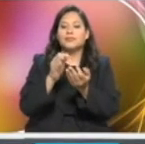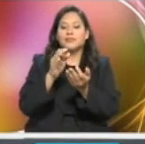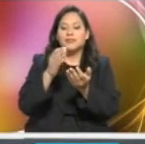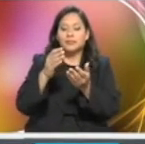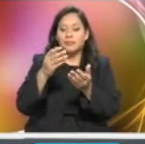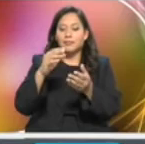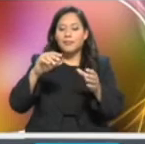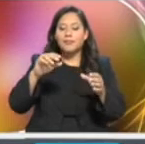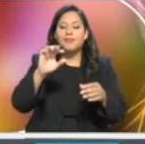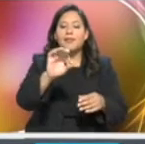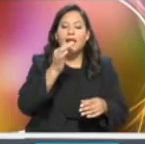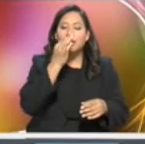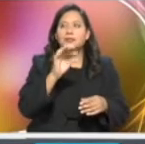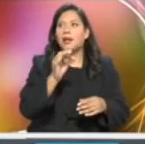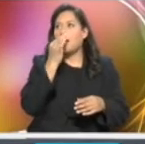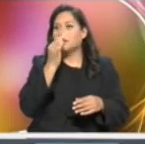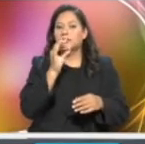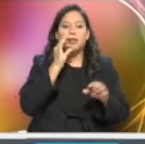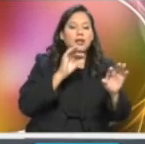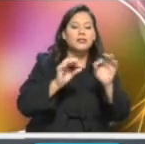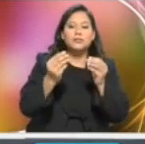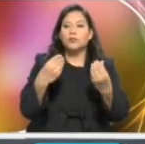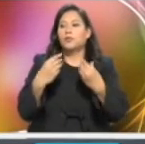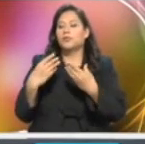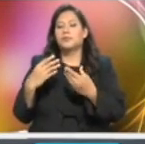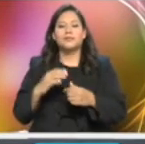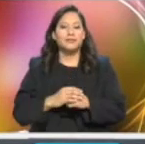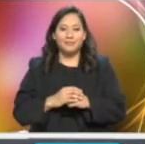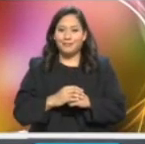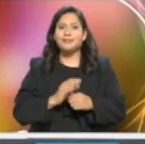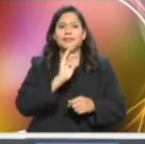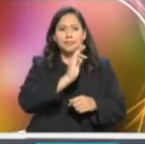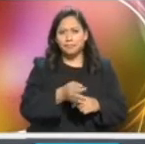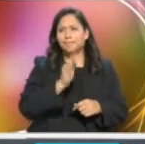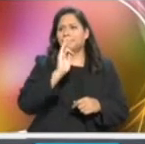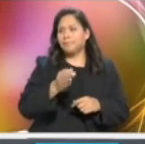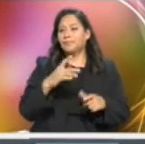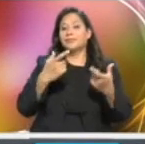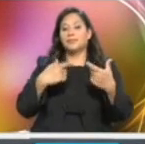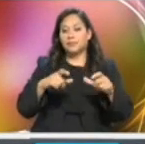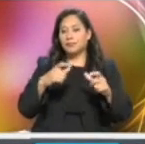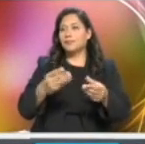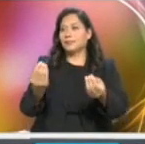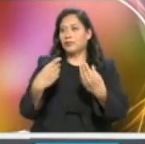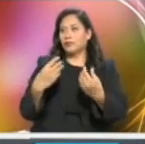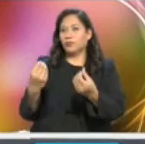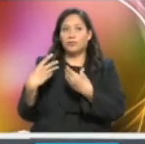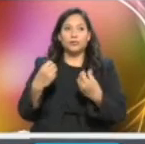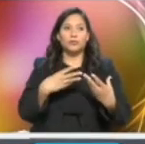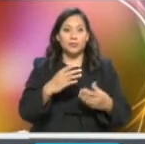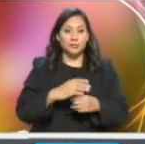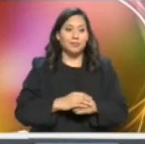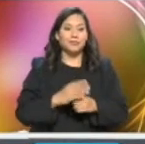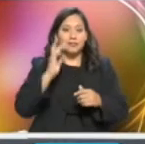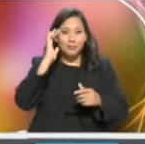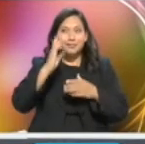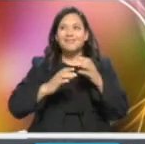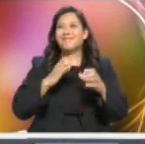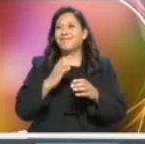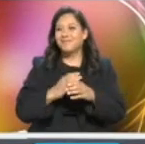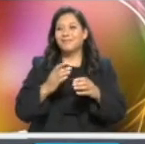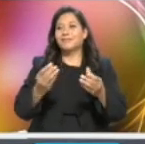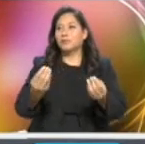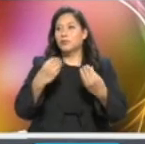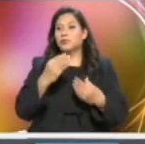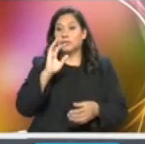de andar picoteando en la oficina con lo que te da la gente, de aceptar todos los pasteles que te dan en la oficina. Todos los cumpleaños, comer todos los pasteles